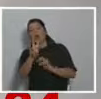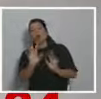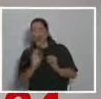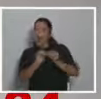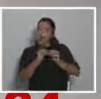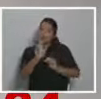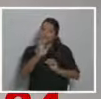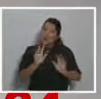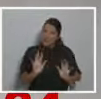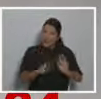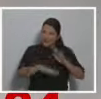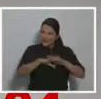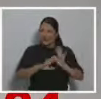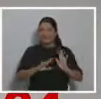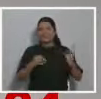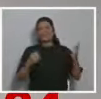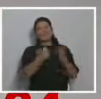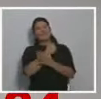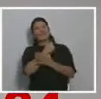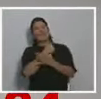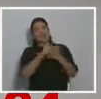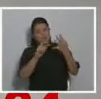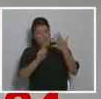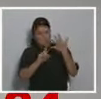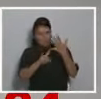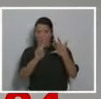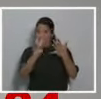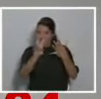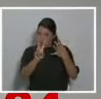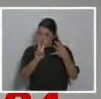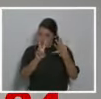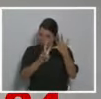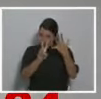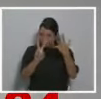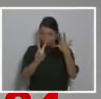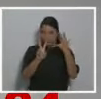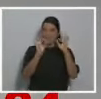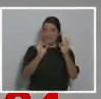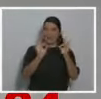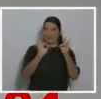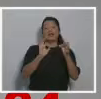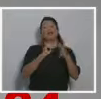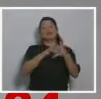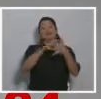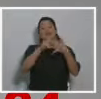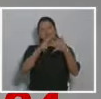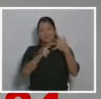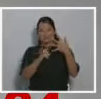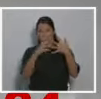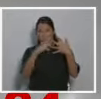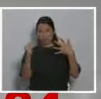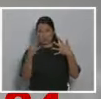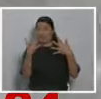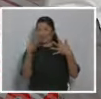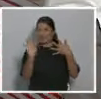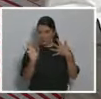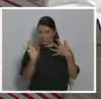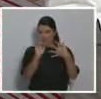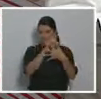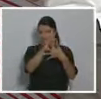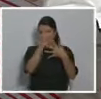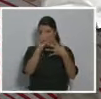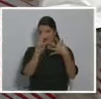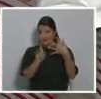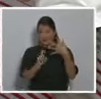un uno, estaría bonito. Un dos. Muy bien. Ahora sí, don Franklin, tiene 19. Ya las